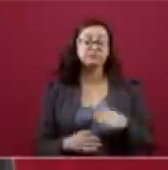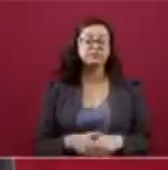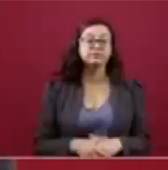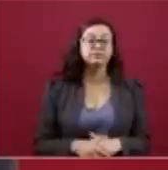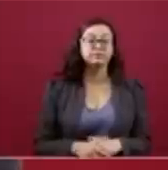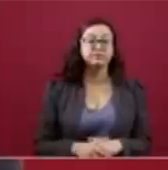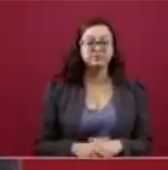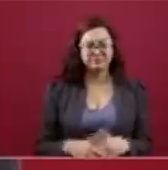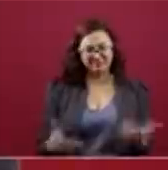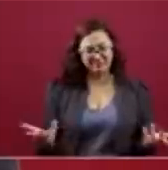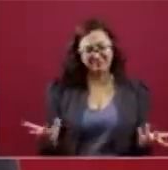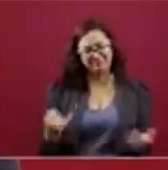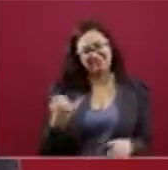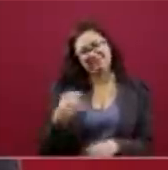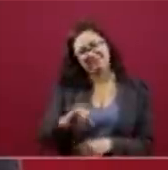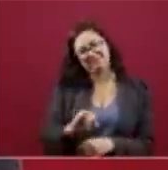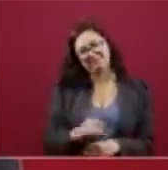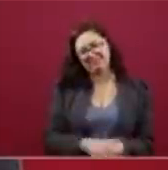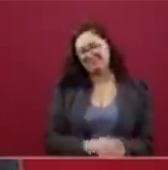¿No les parece increíble?